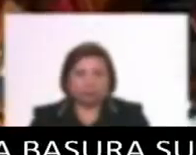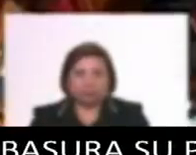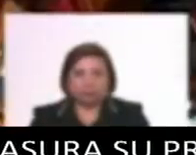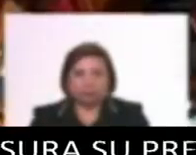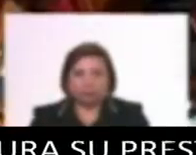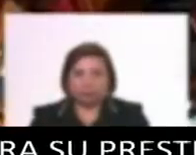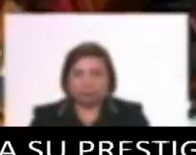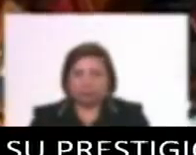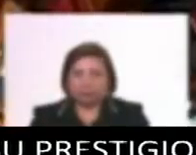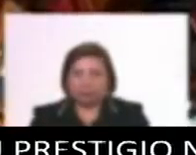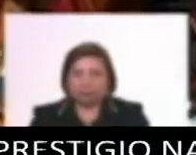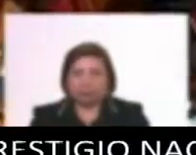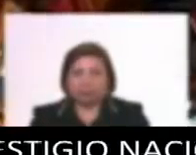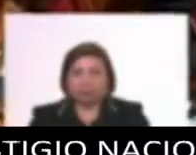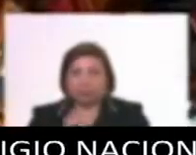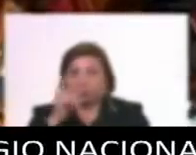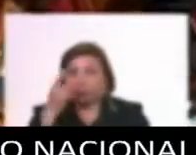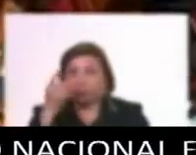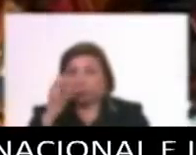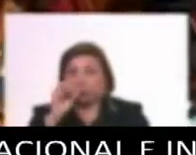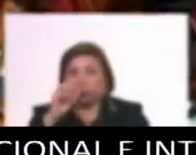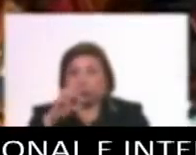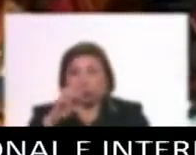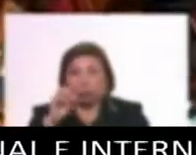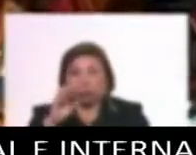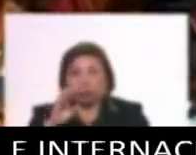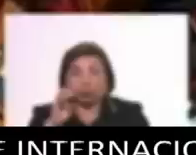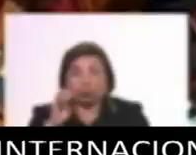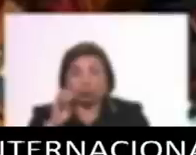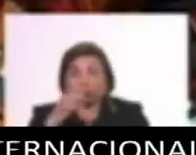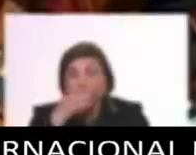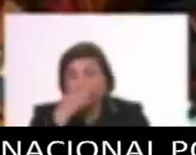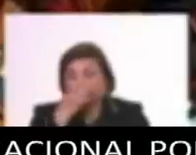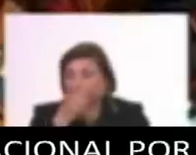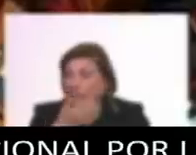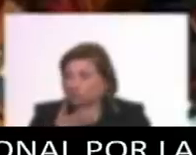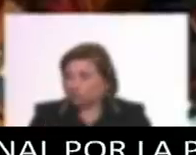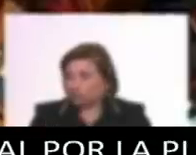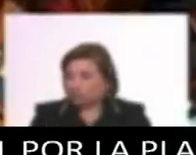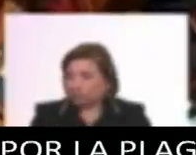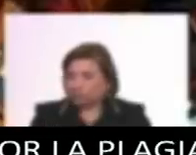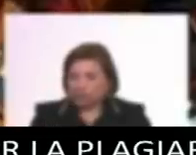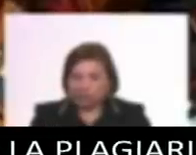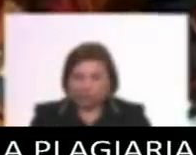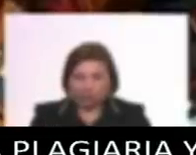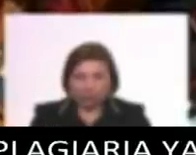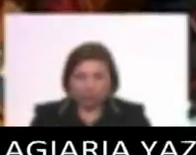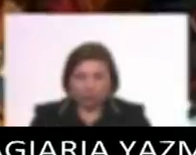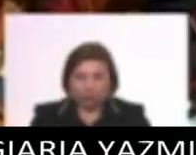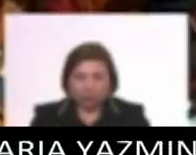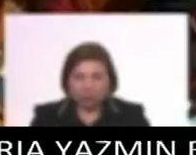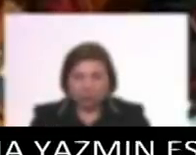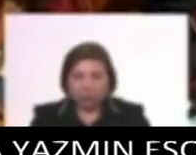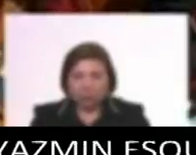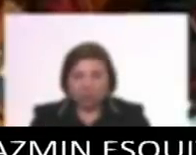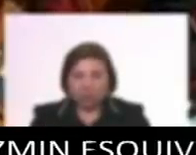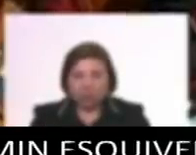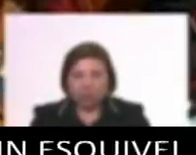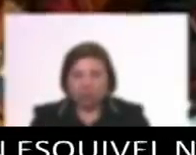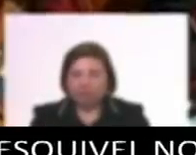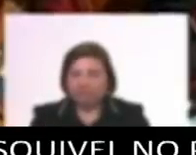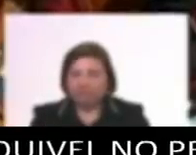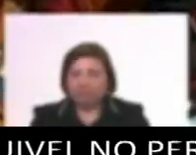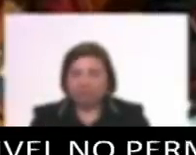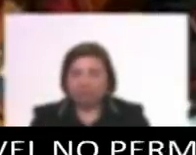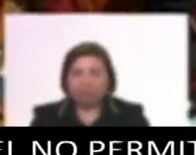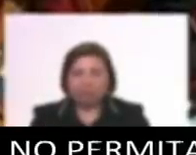respetar el derecho internacional, por eso que México dice que sí y les han dado, pues, ¿no? Pero claro que hay malestar, por supuesto.